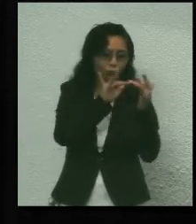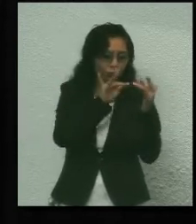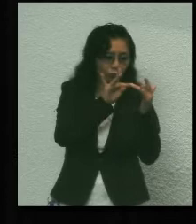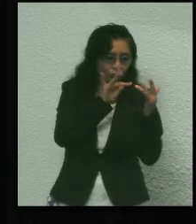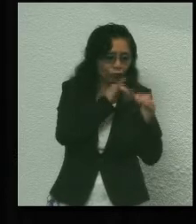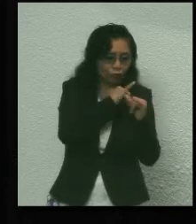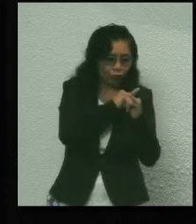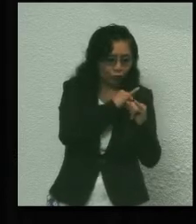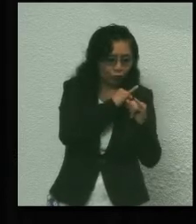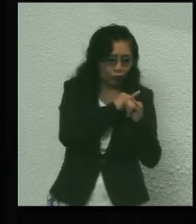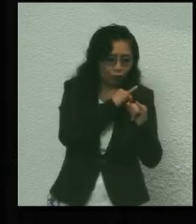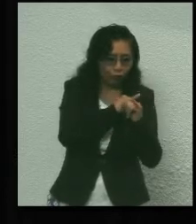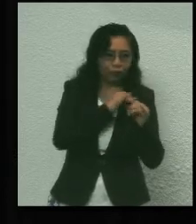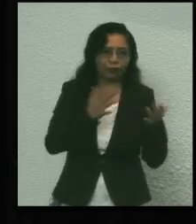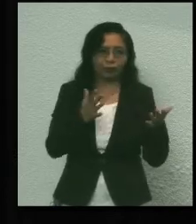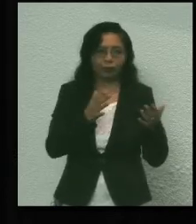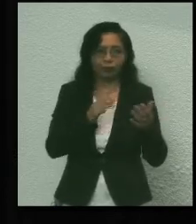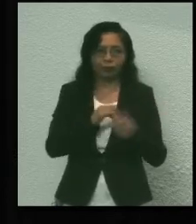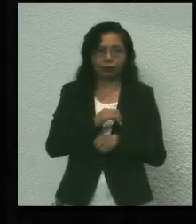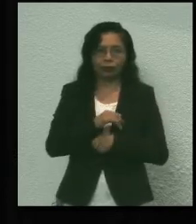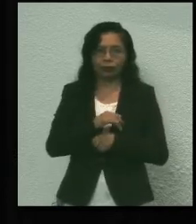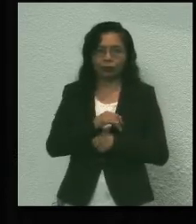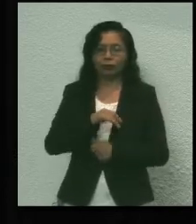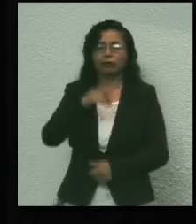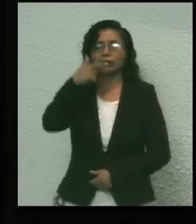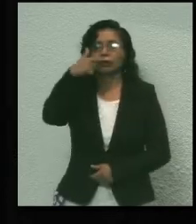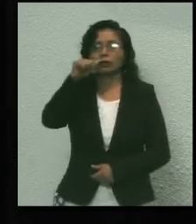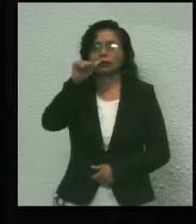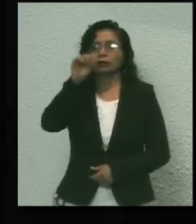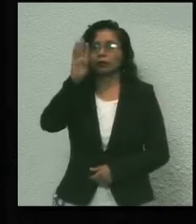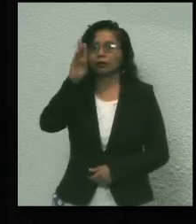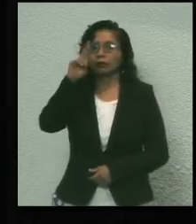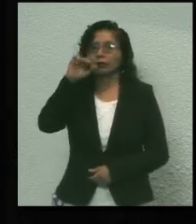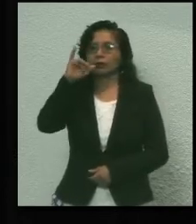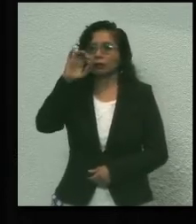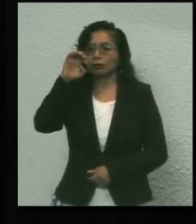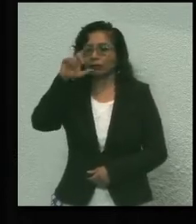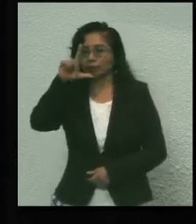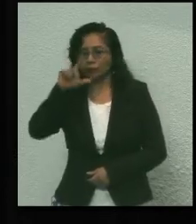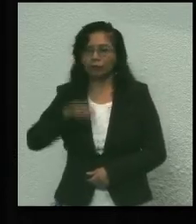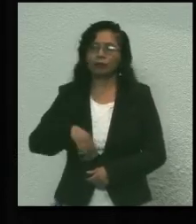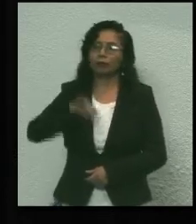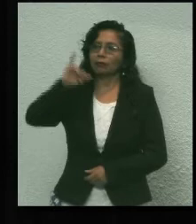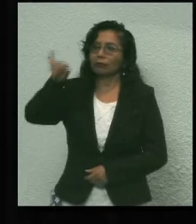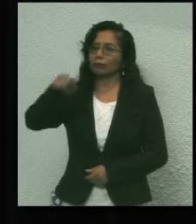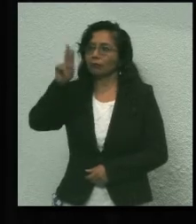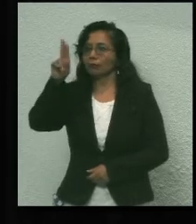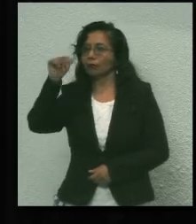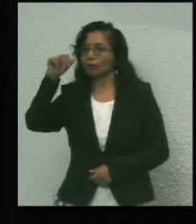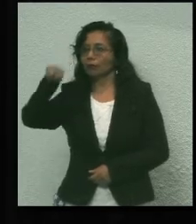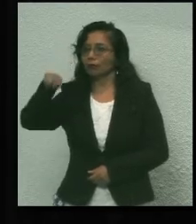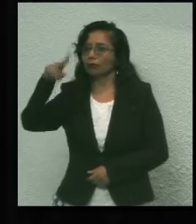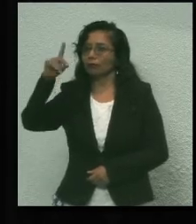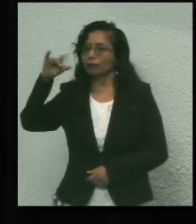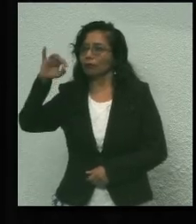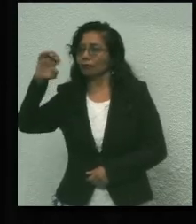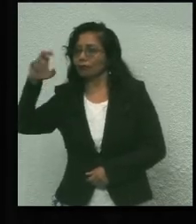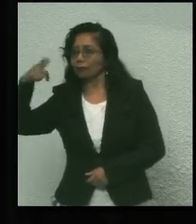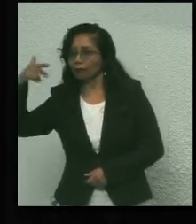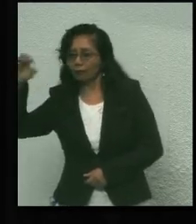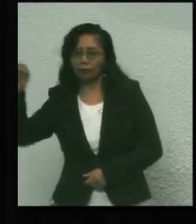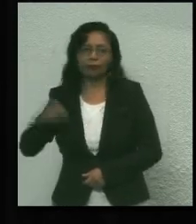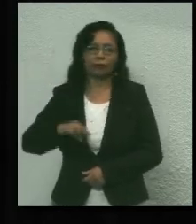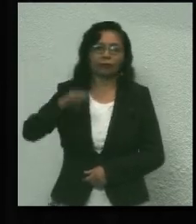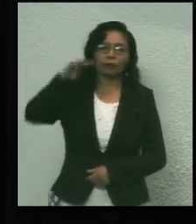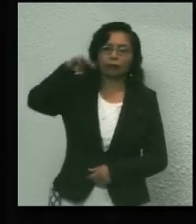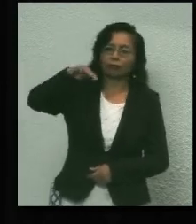Legislativo, a Juan Gabriel Briceño Hernández, a Juan Diego Polanco Santos, a Miguel Alfonso Martín